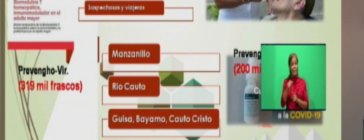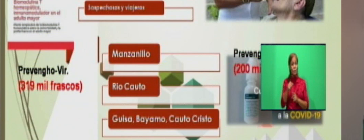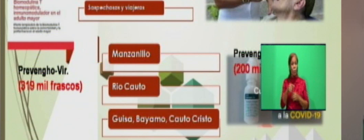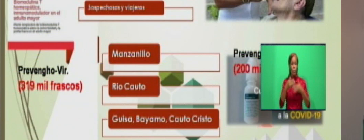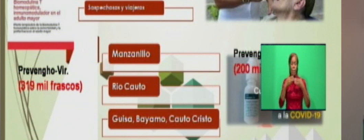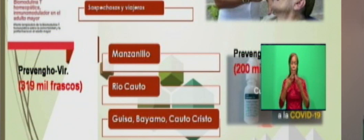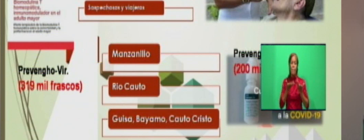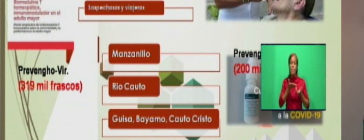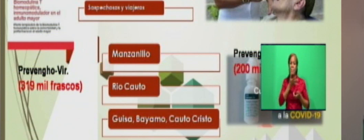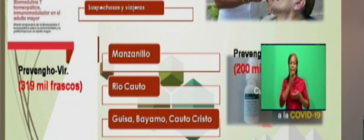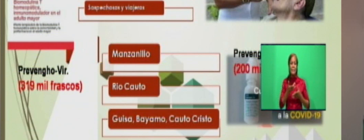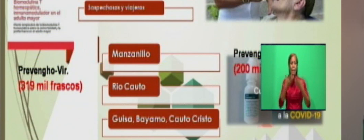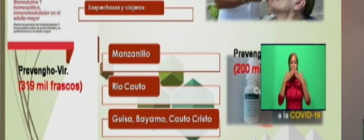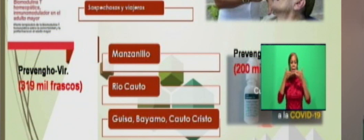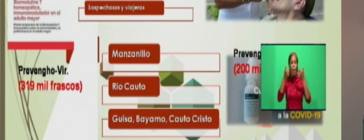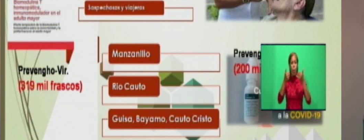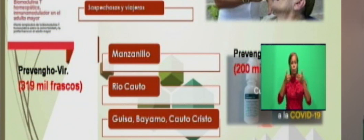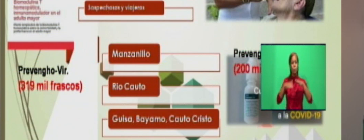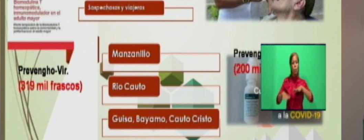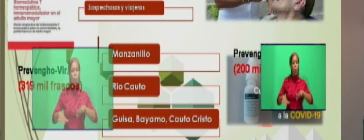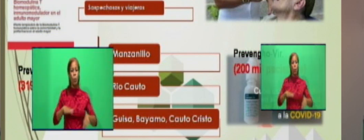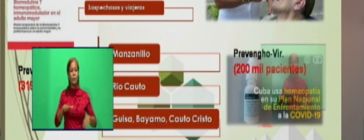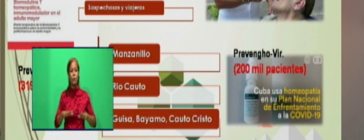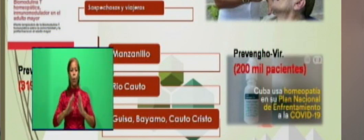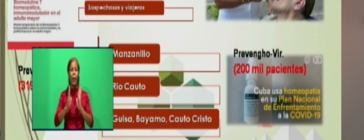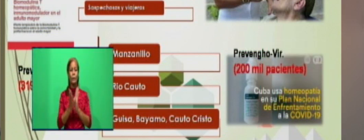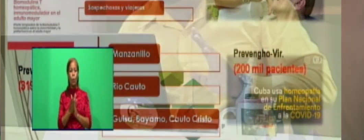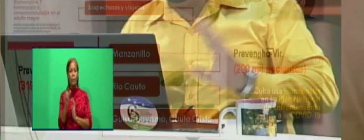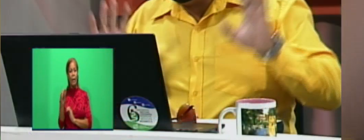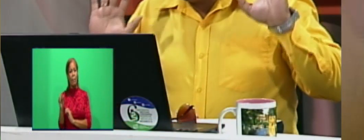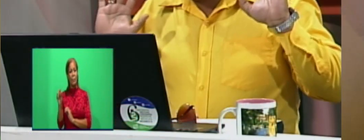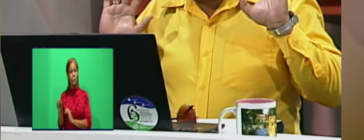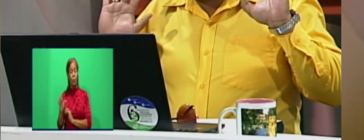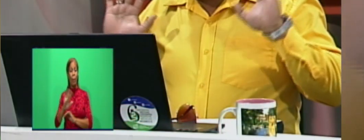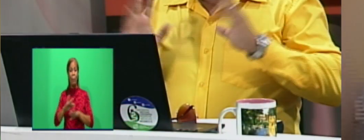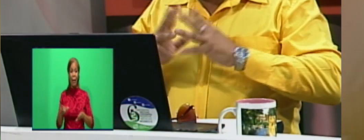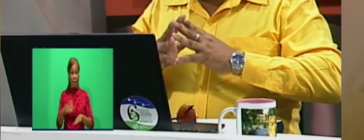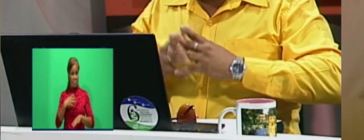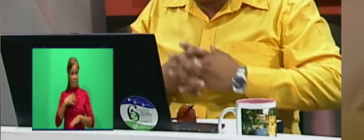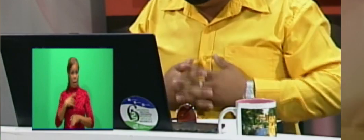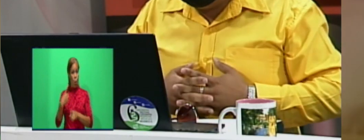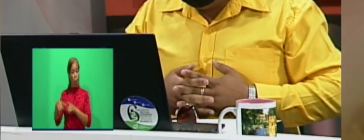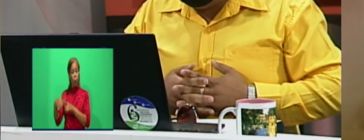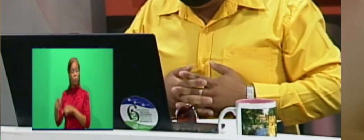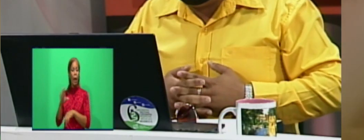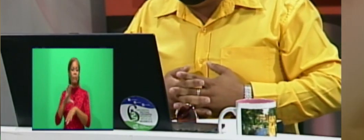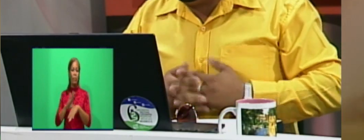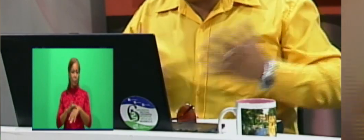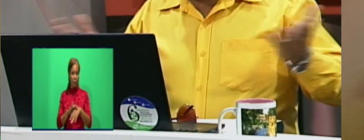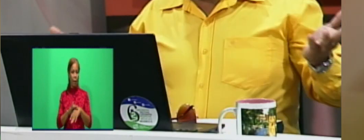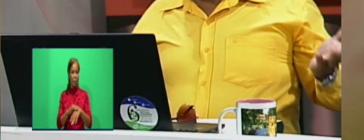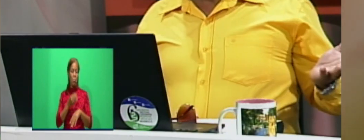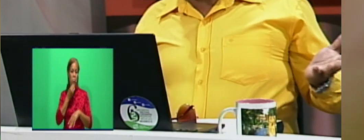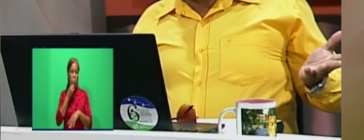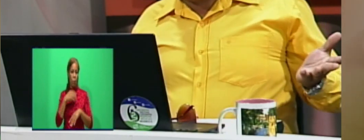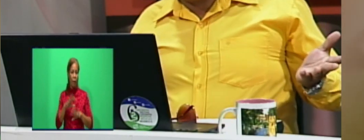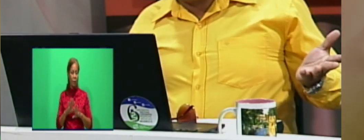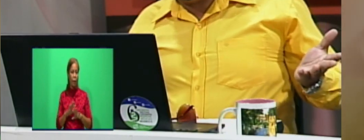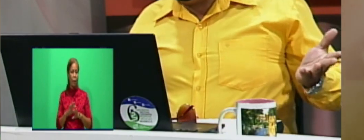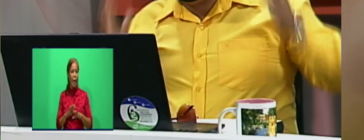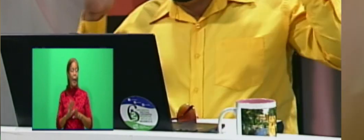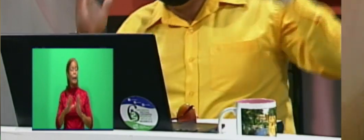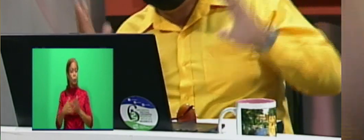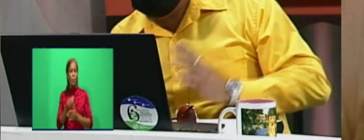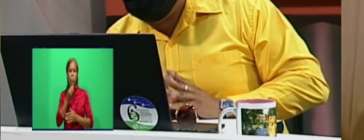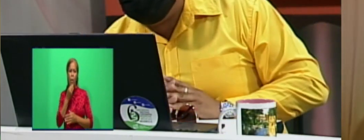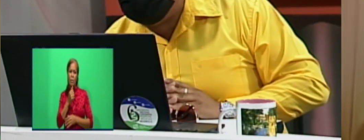mejor condición a los pacientes para enfrentar una enfermedad. Miren, puede ser que alguien diga, pero ¿por qué me están poniendo